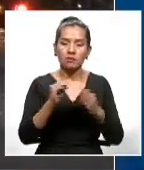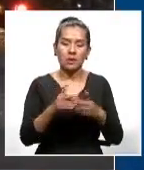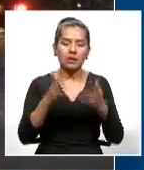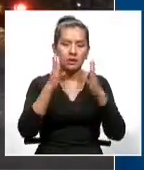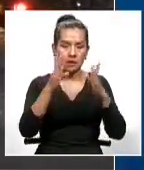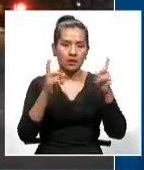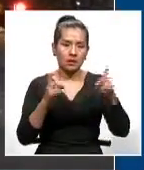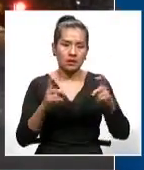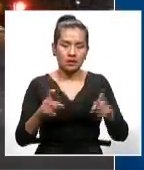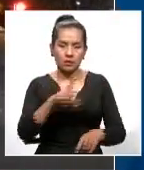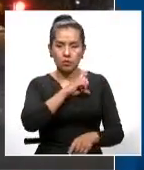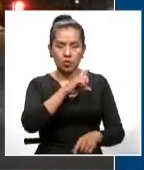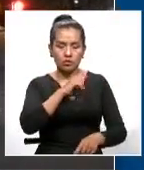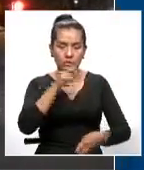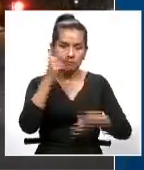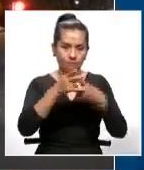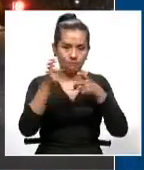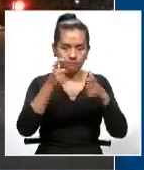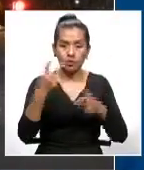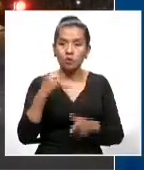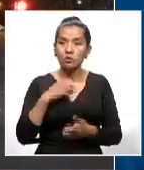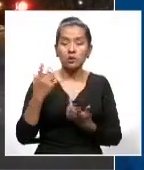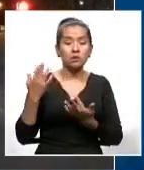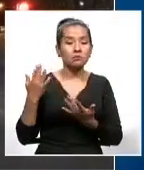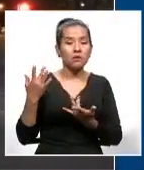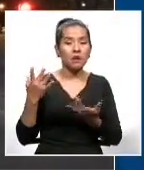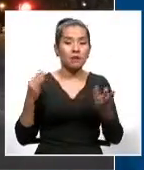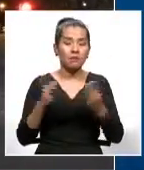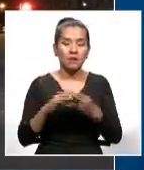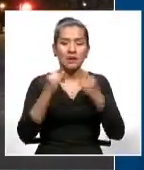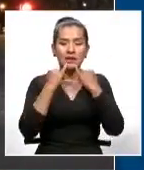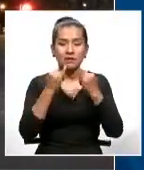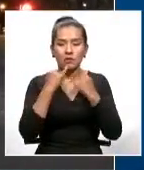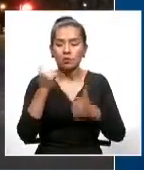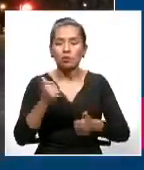atendidos por la policía. Estaremos a la espera de los